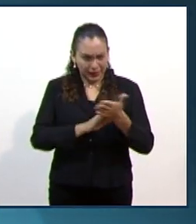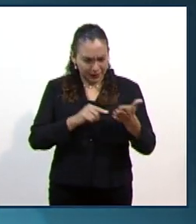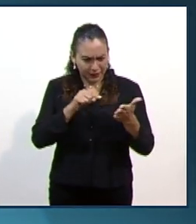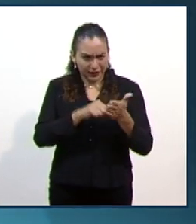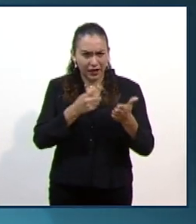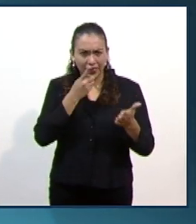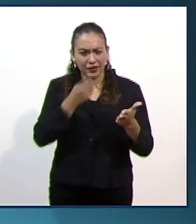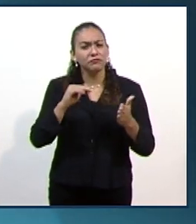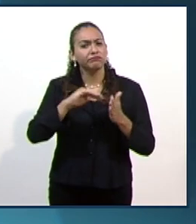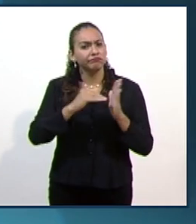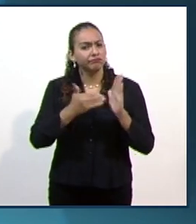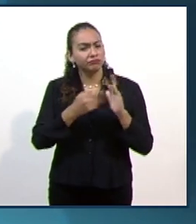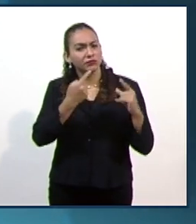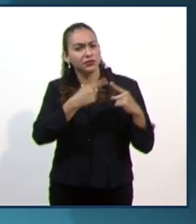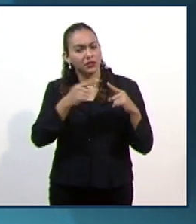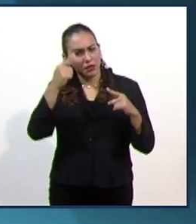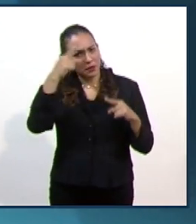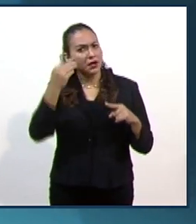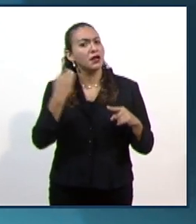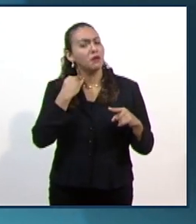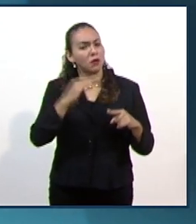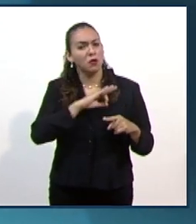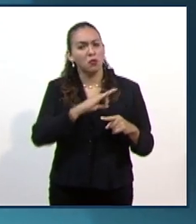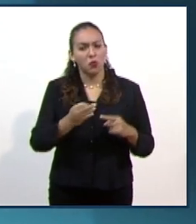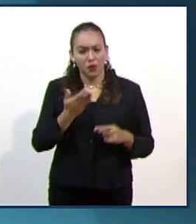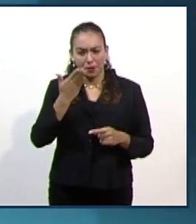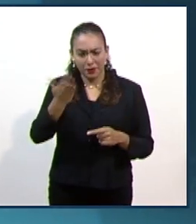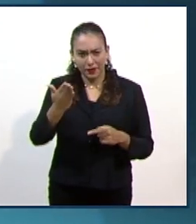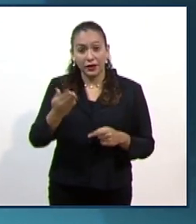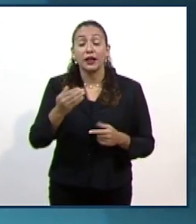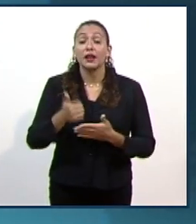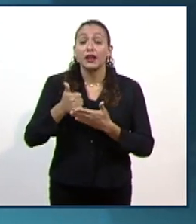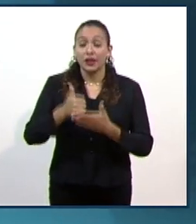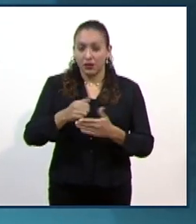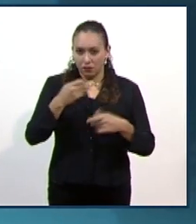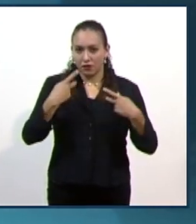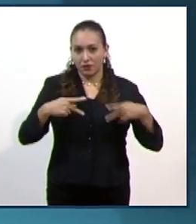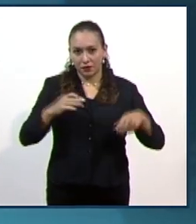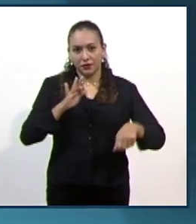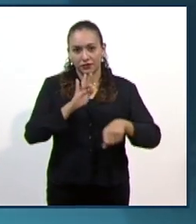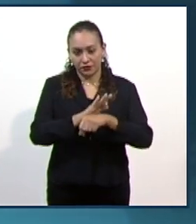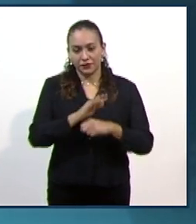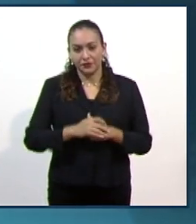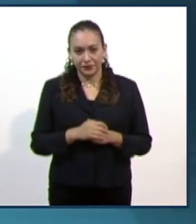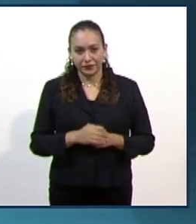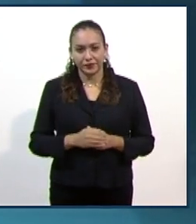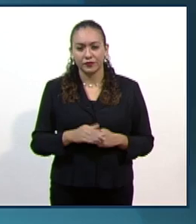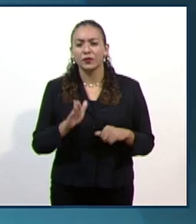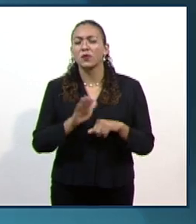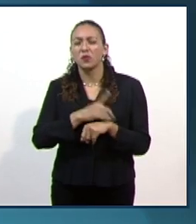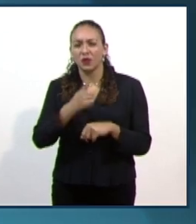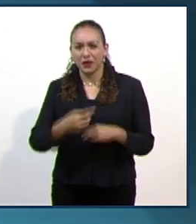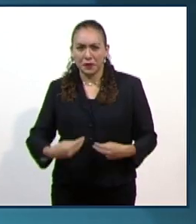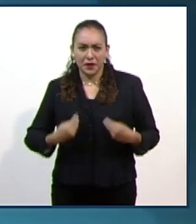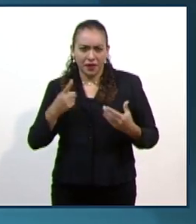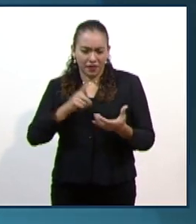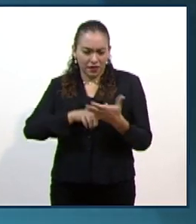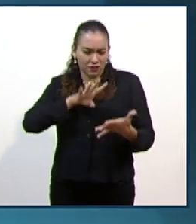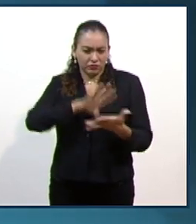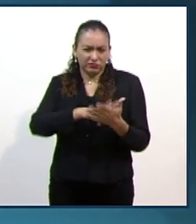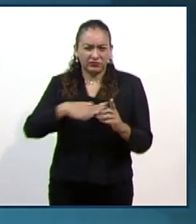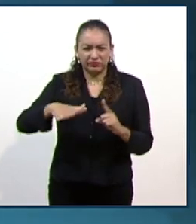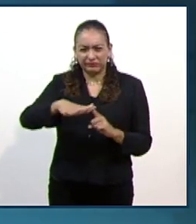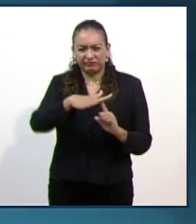diversas estrategias legales a las que se puede recurrir para exigir el cese de estas violaciones y asegurar que las condiciones de internamiento